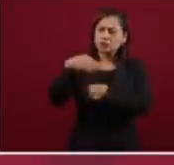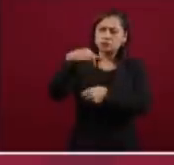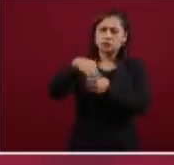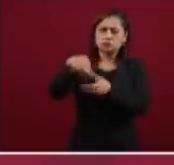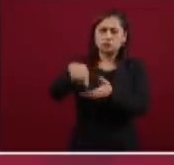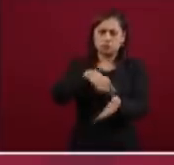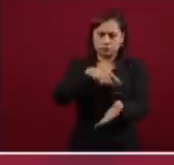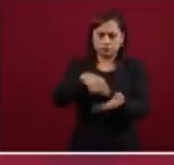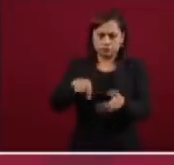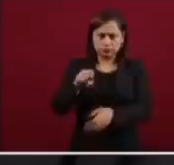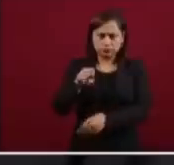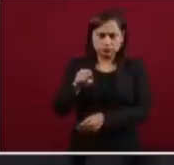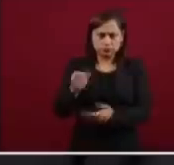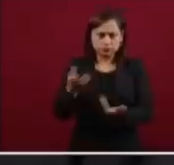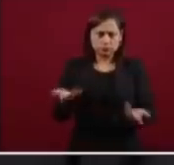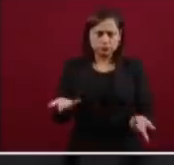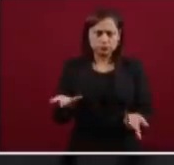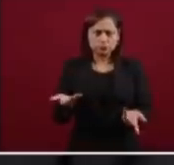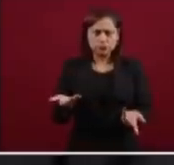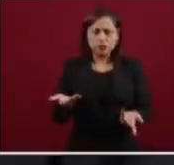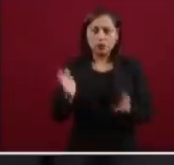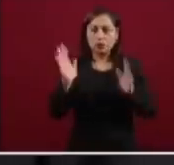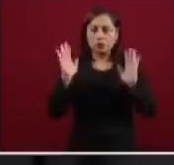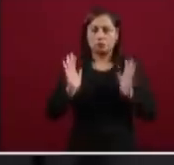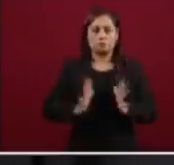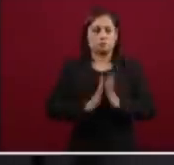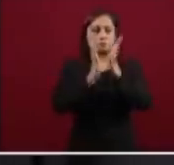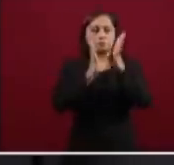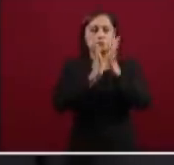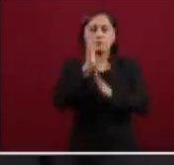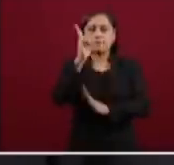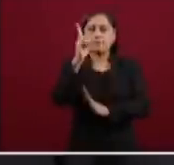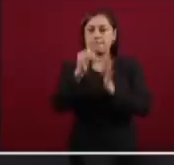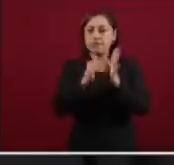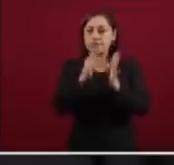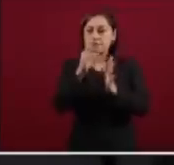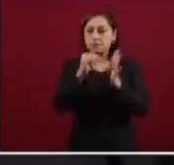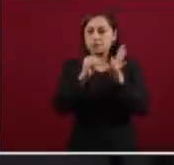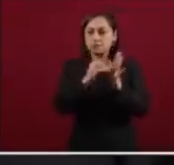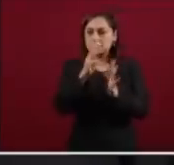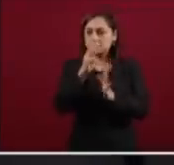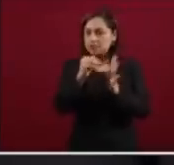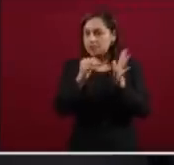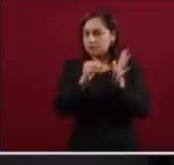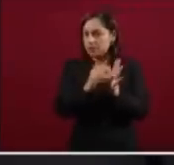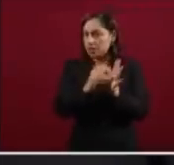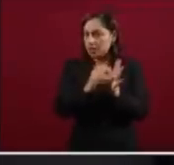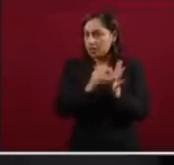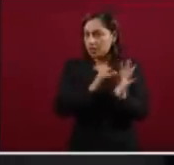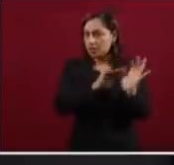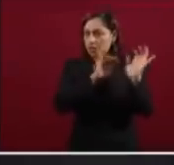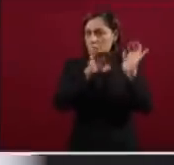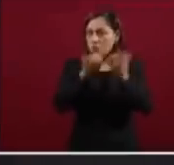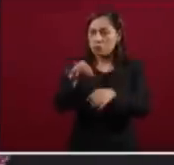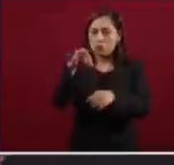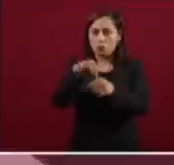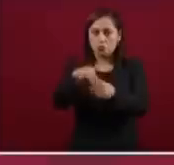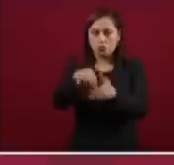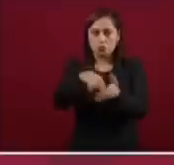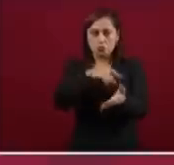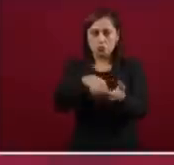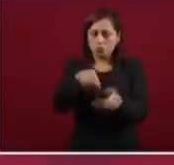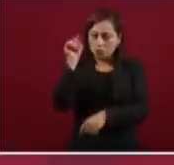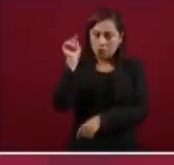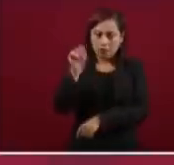no se van a participar mil dos mil tres mil y van a votar a